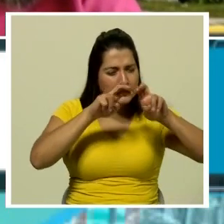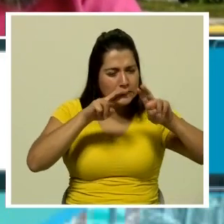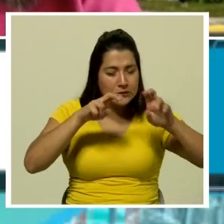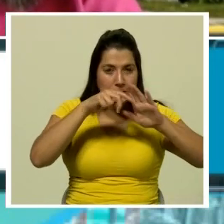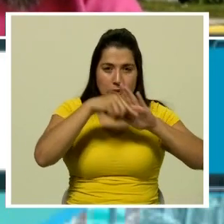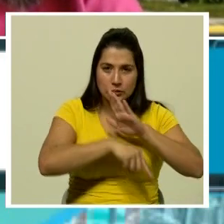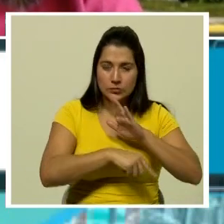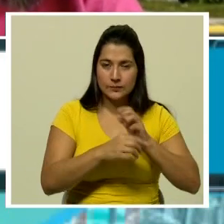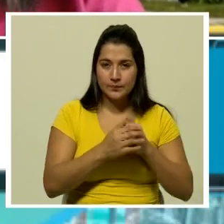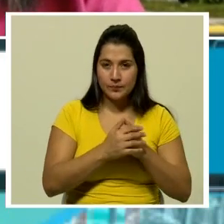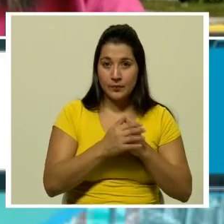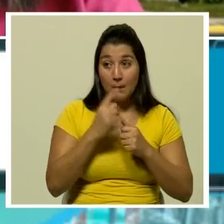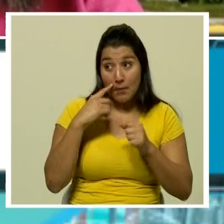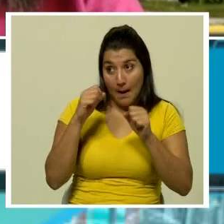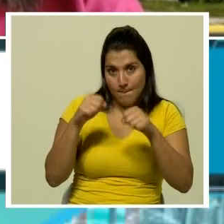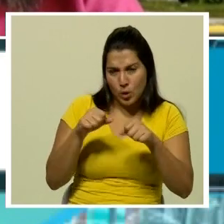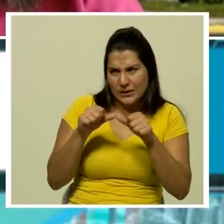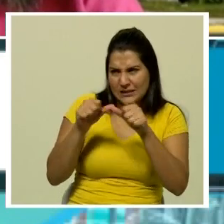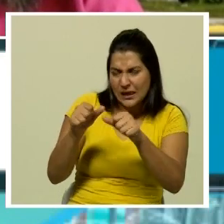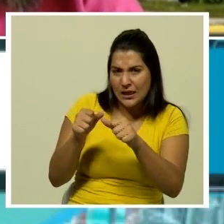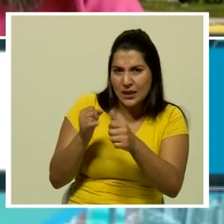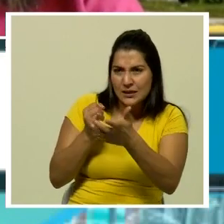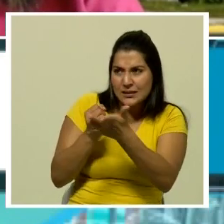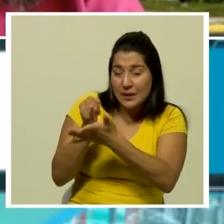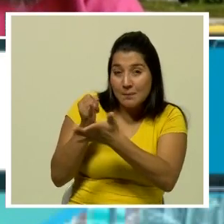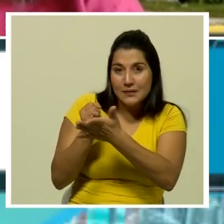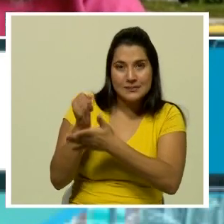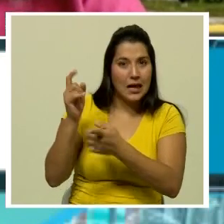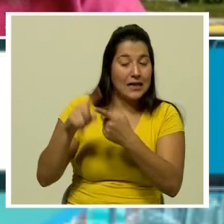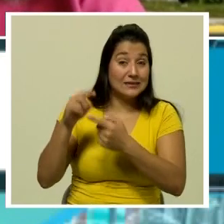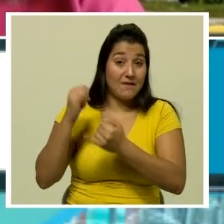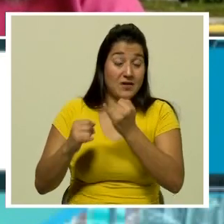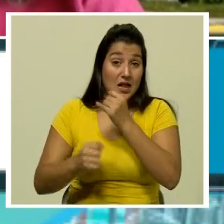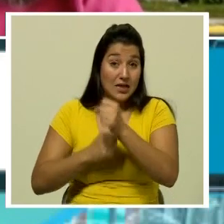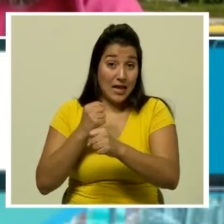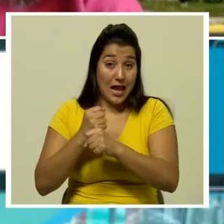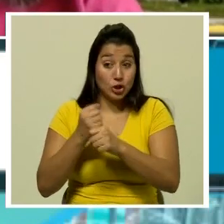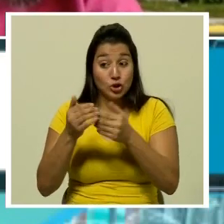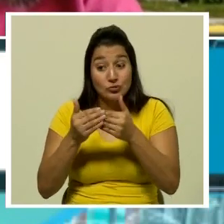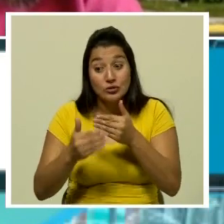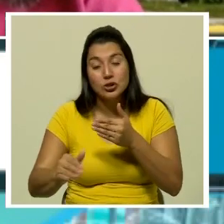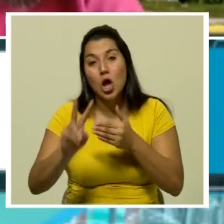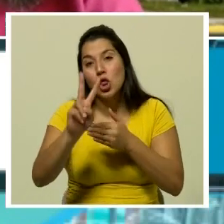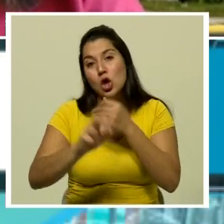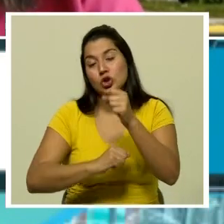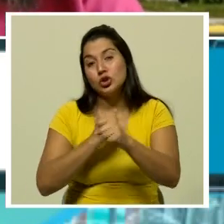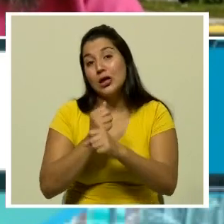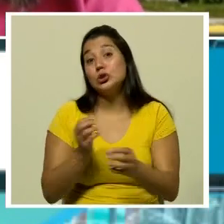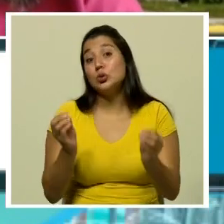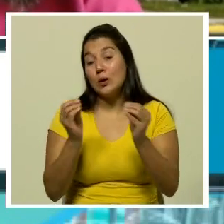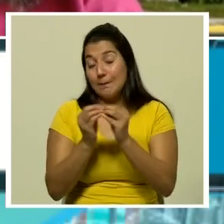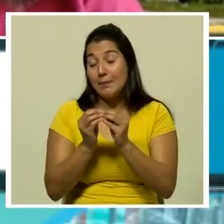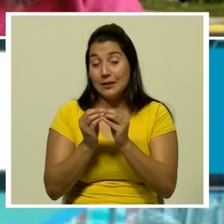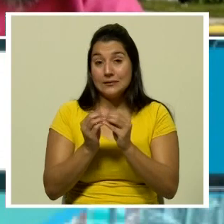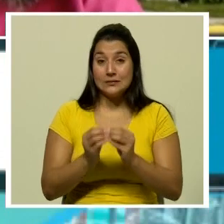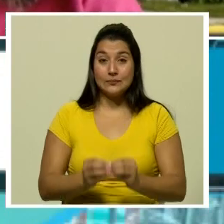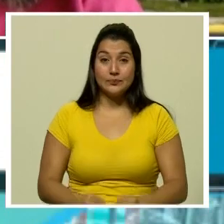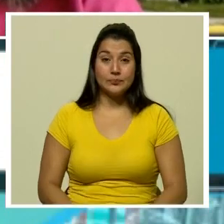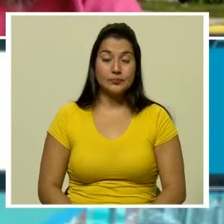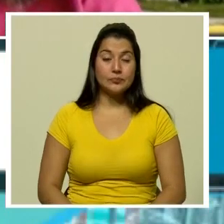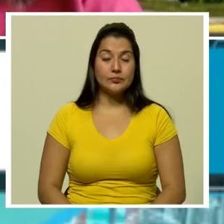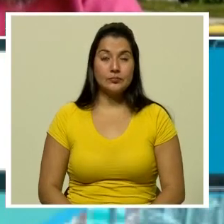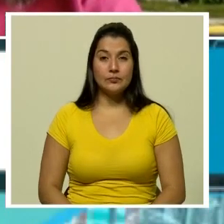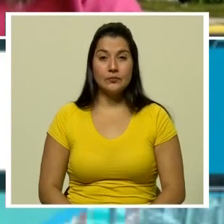contención, sino, bueno, seguir navegando hasta el final del año y por los próximos 2 años en esta crisis y esta recesión